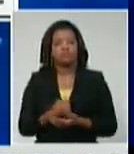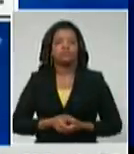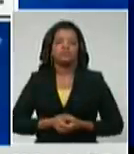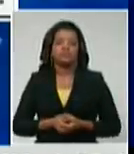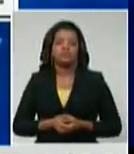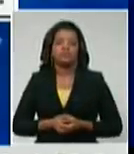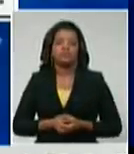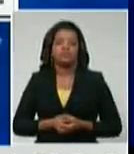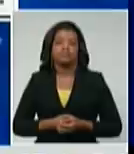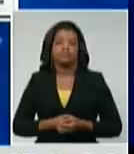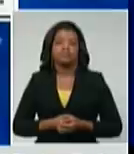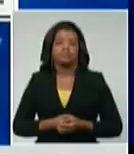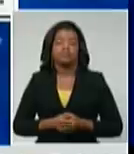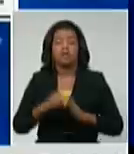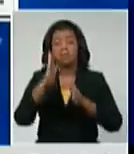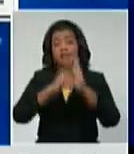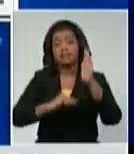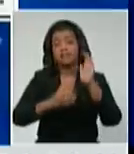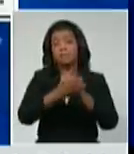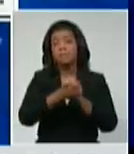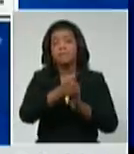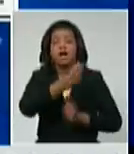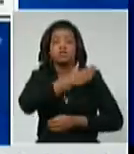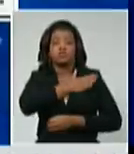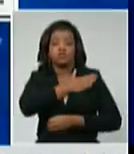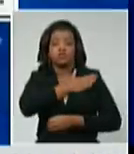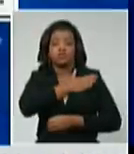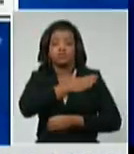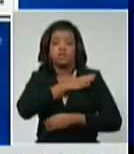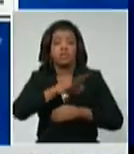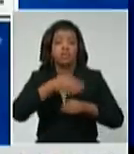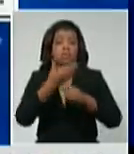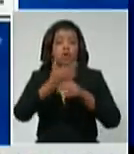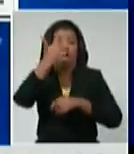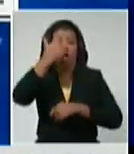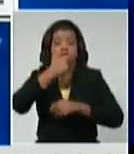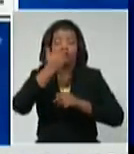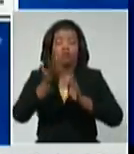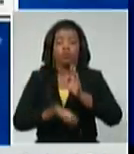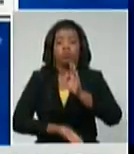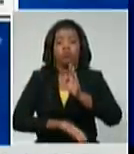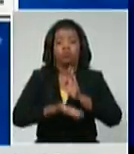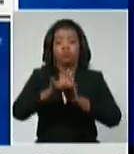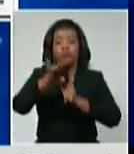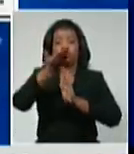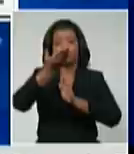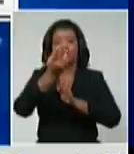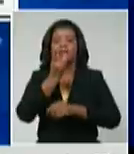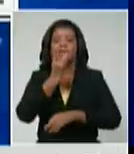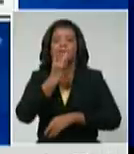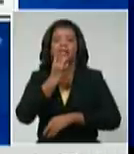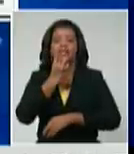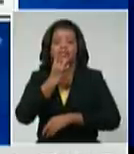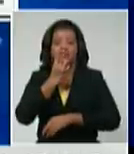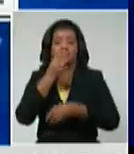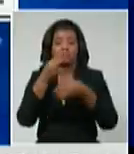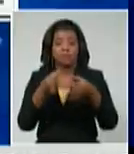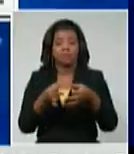marzo, abril, el incremento que tuvimos en el mes de abril,